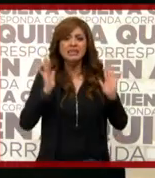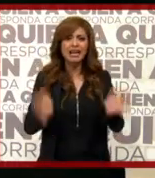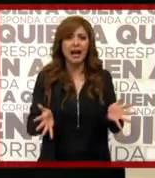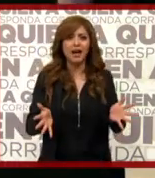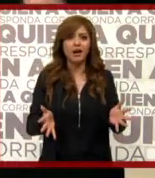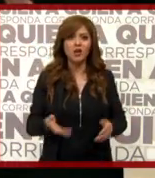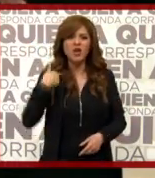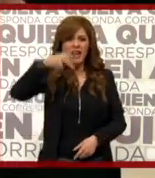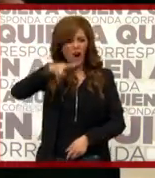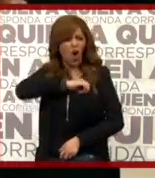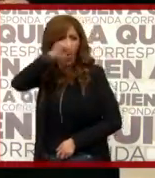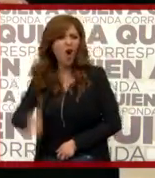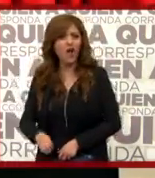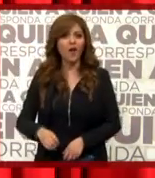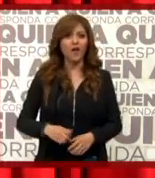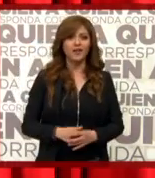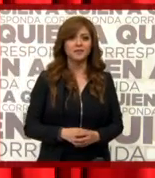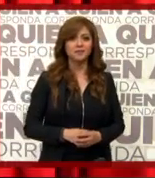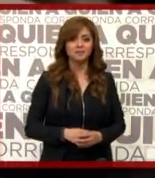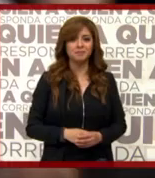favor te